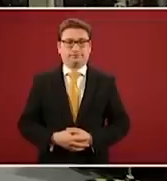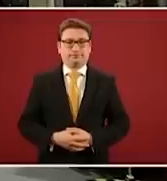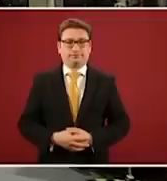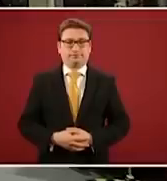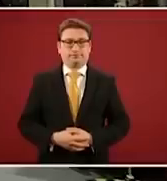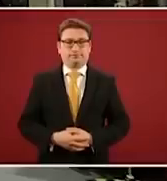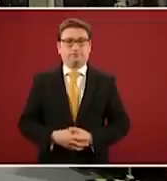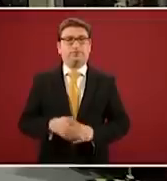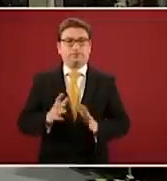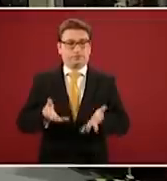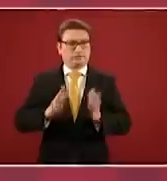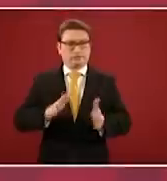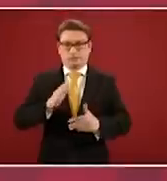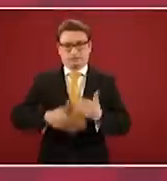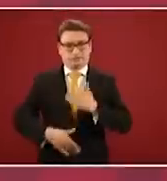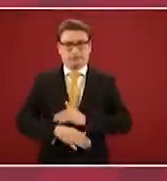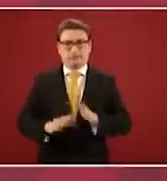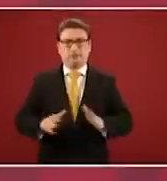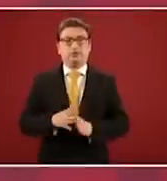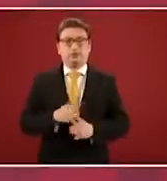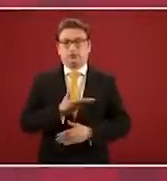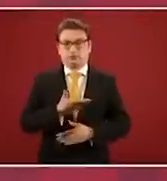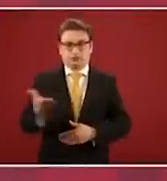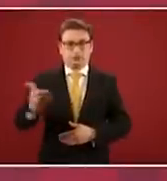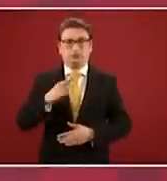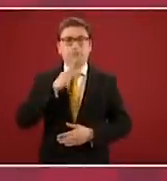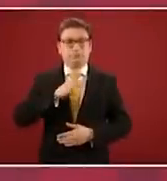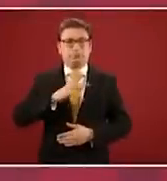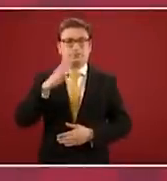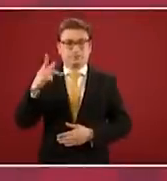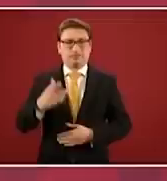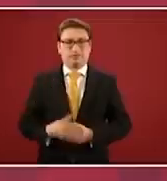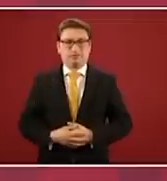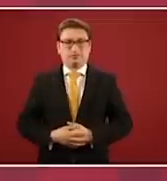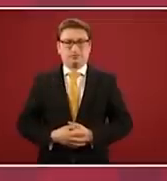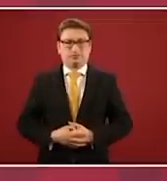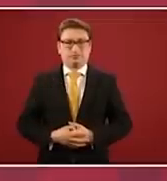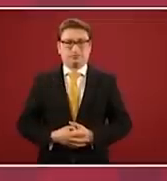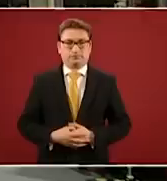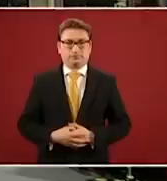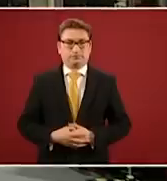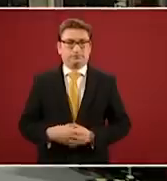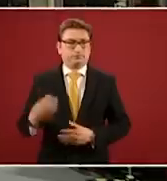Y ahora sí terminamos. Les deseo lo mejor.